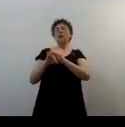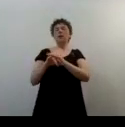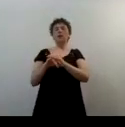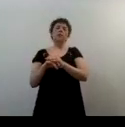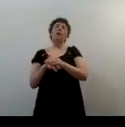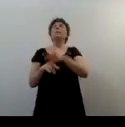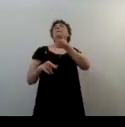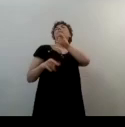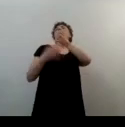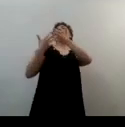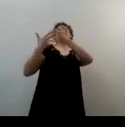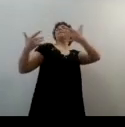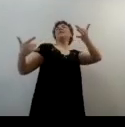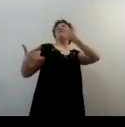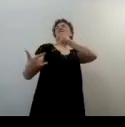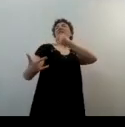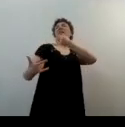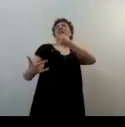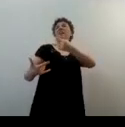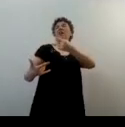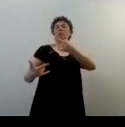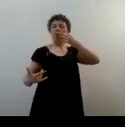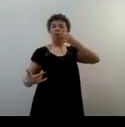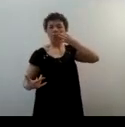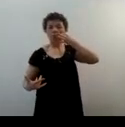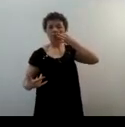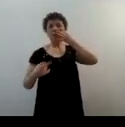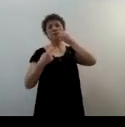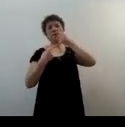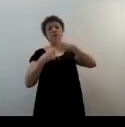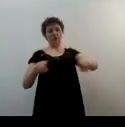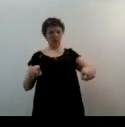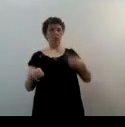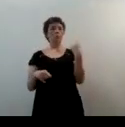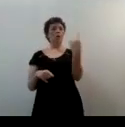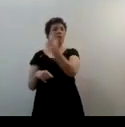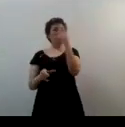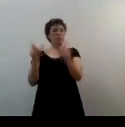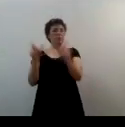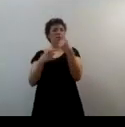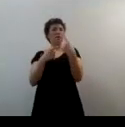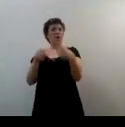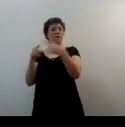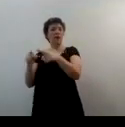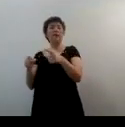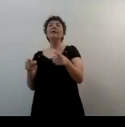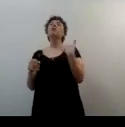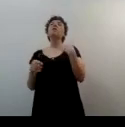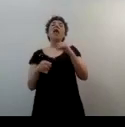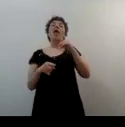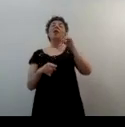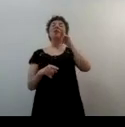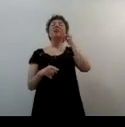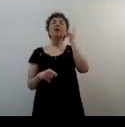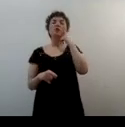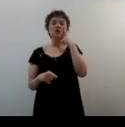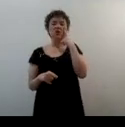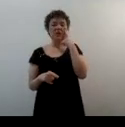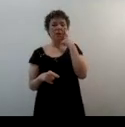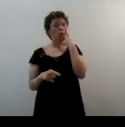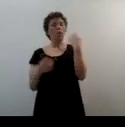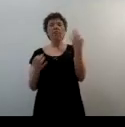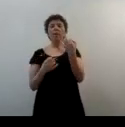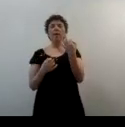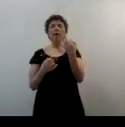decir, complicado de ver, porque lo digo, cada caso es un mundo. Entonces, el diagnóstico o sea, se tiene que diagnosticar de forma